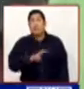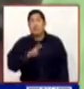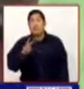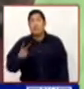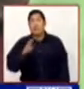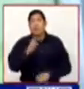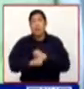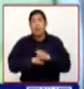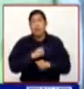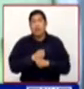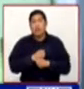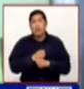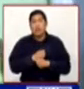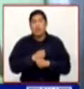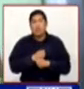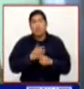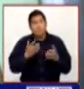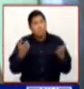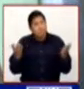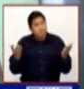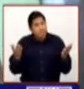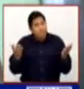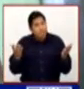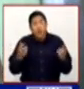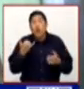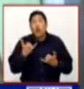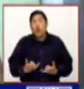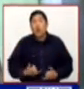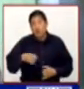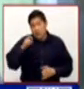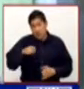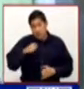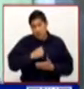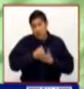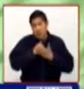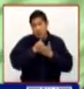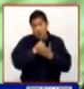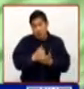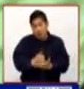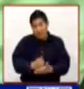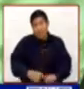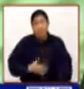22 años, no pidió nada. Hoy necesita de nuestra ayuda.